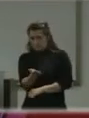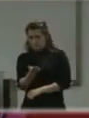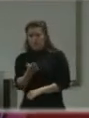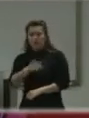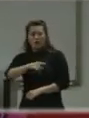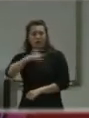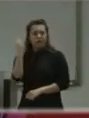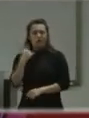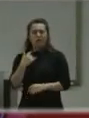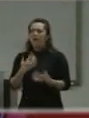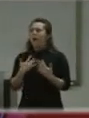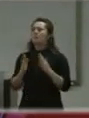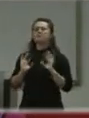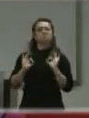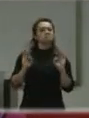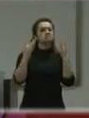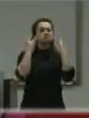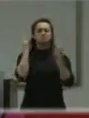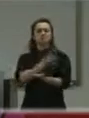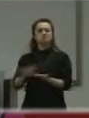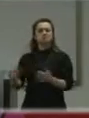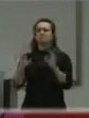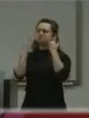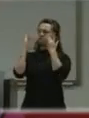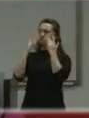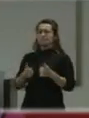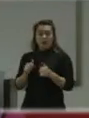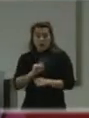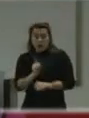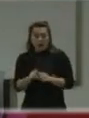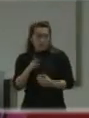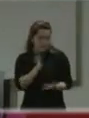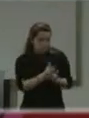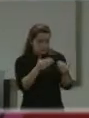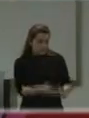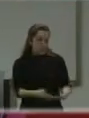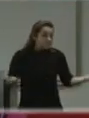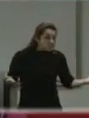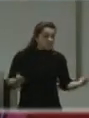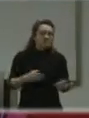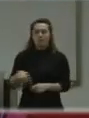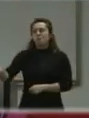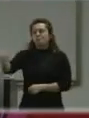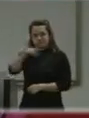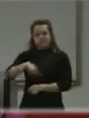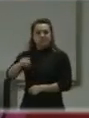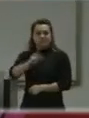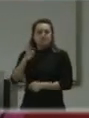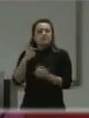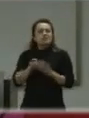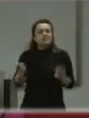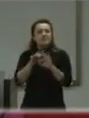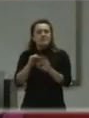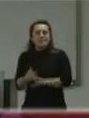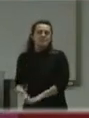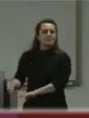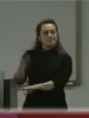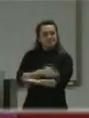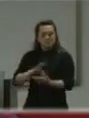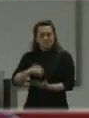absolutamente nada incluyendo de una discapacidad también es es muy importante entonces